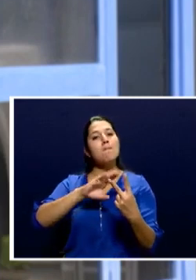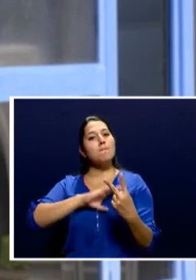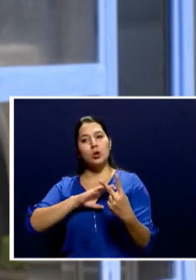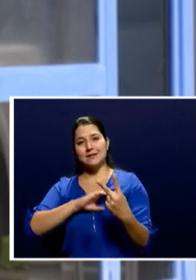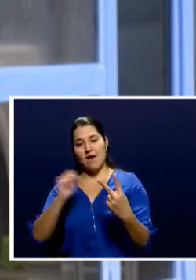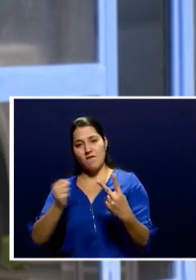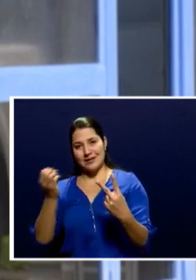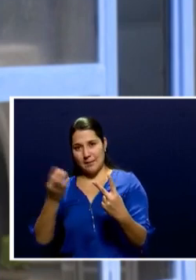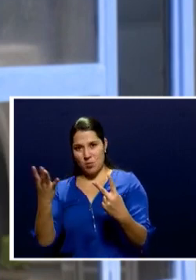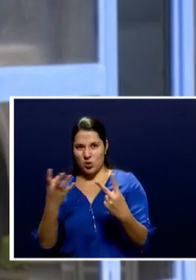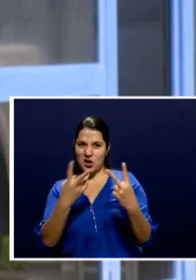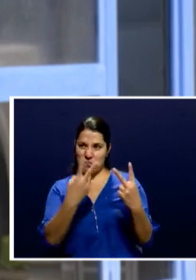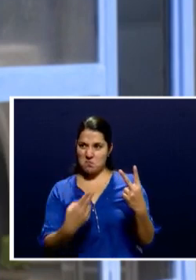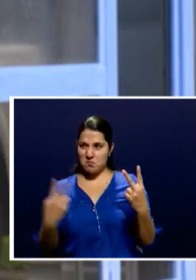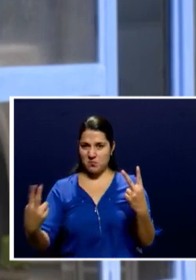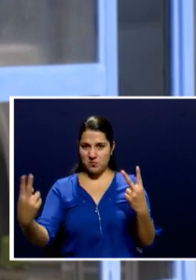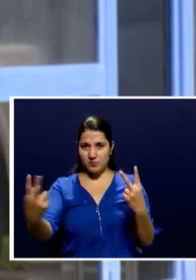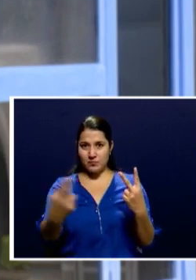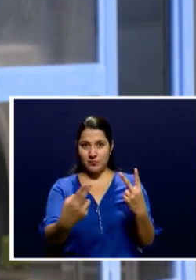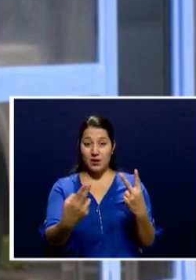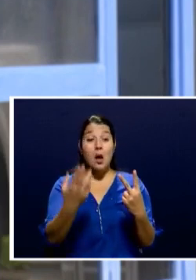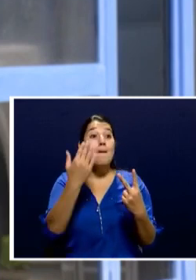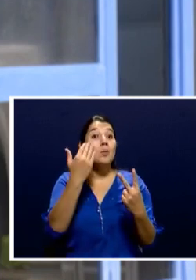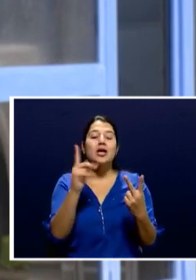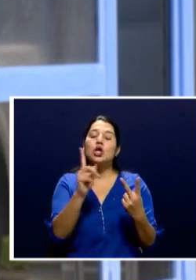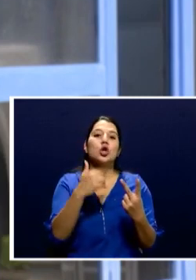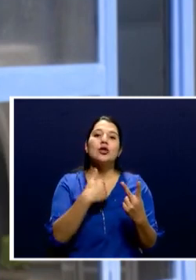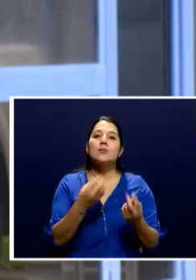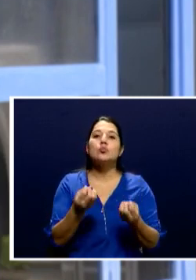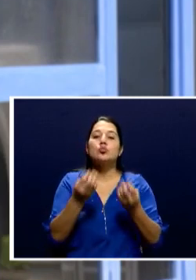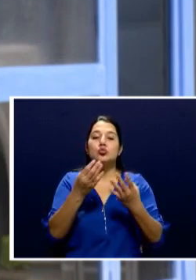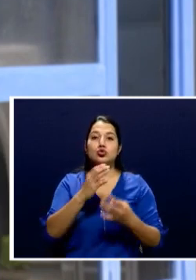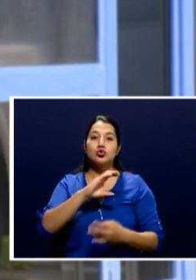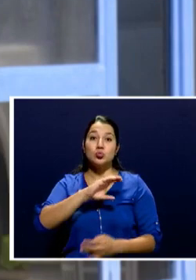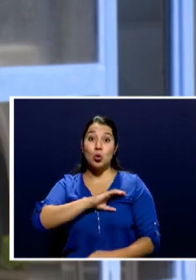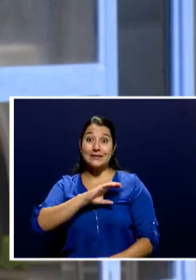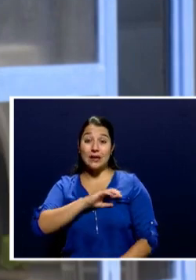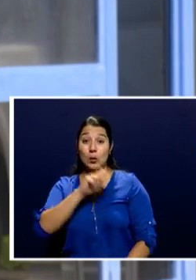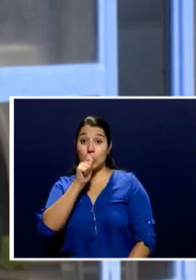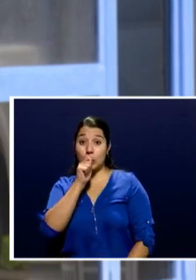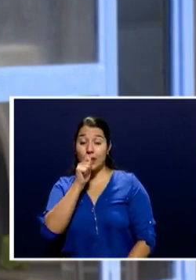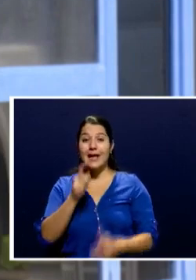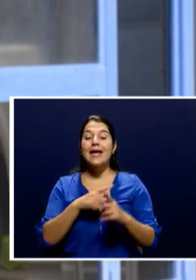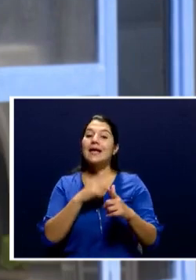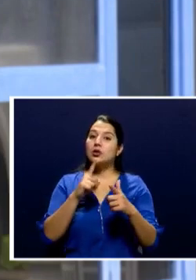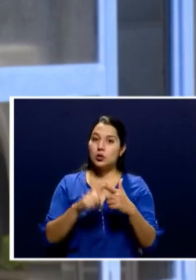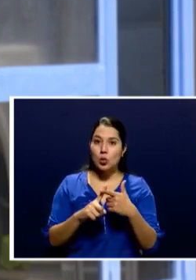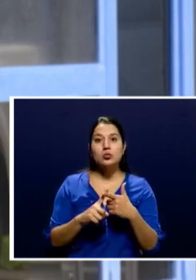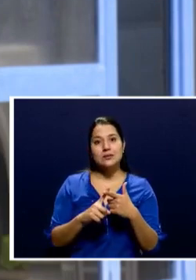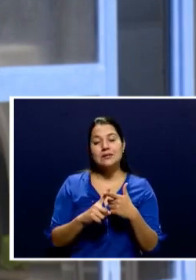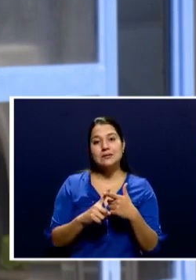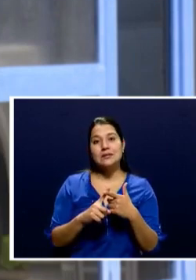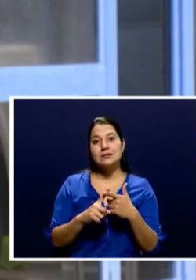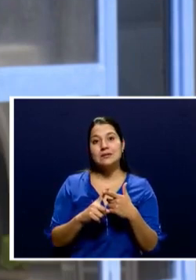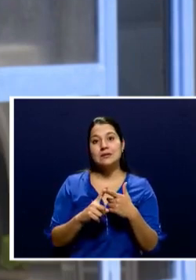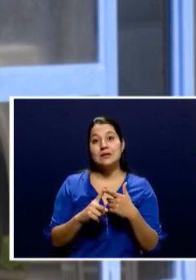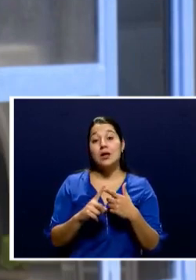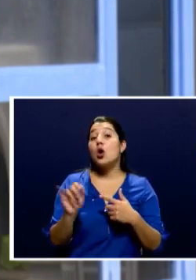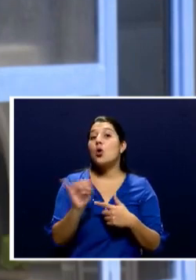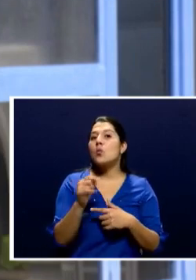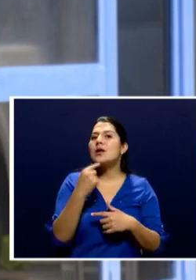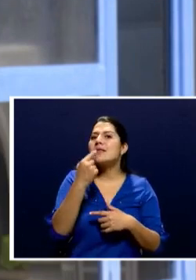lugares donde la policía no pueda, porque no hay un policía de tránsito en ese momento, pues la idea es despachar a la gente para la casa, porque como le digo,